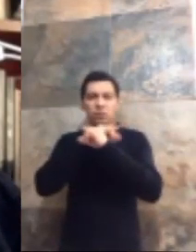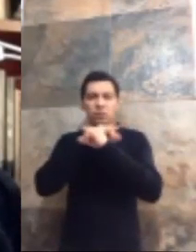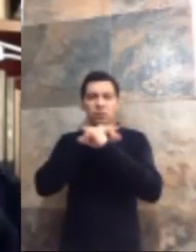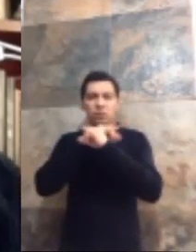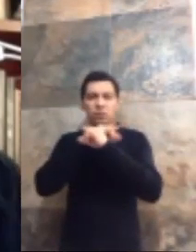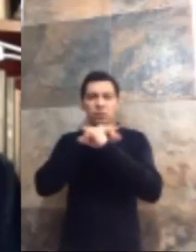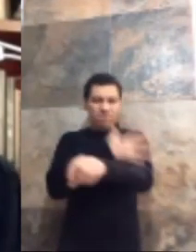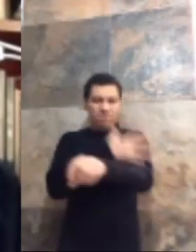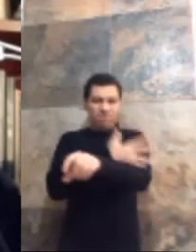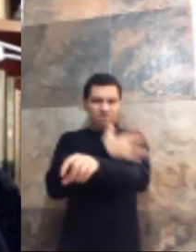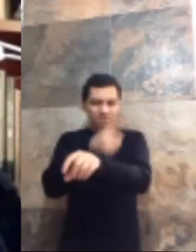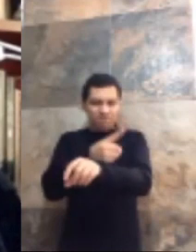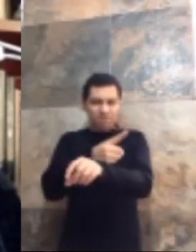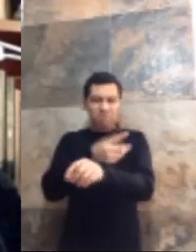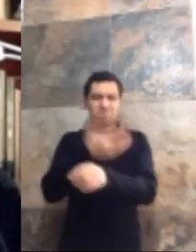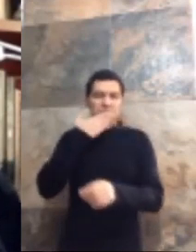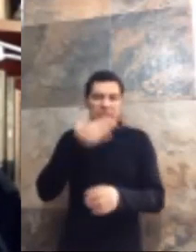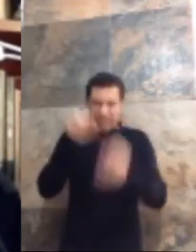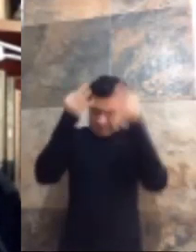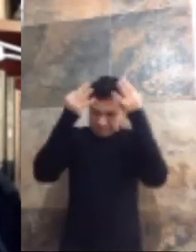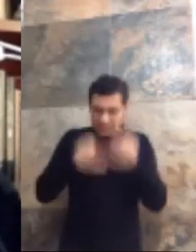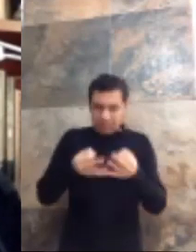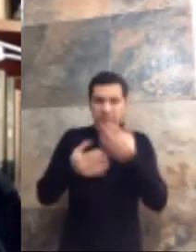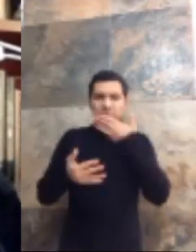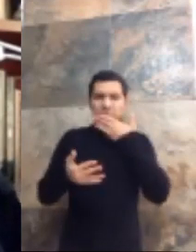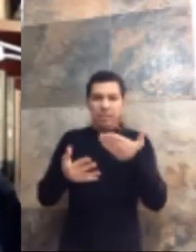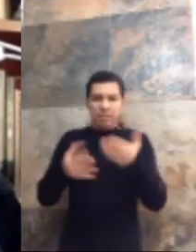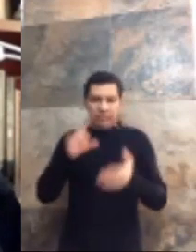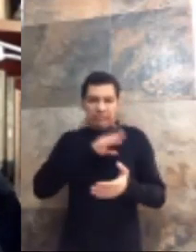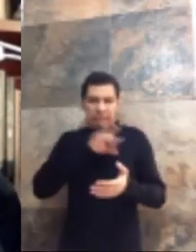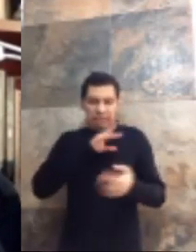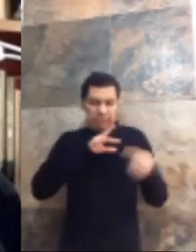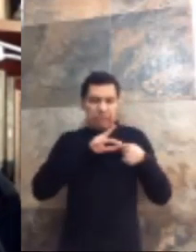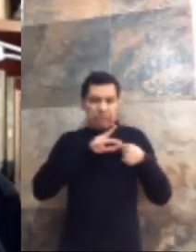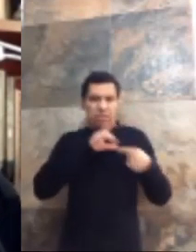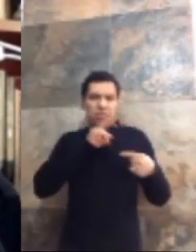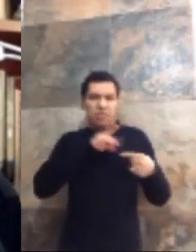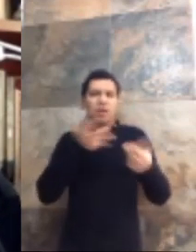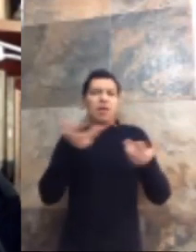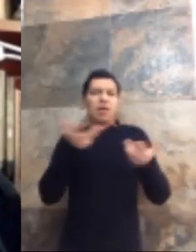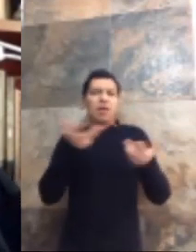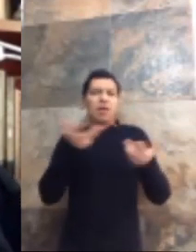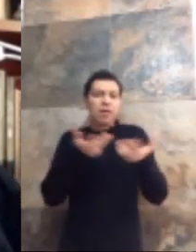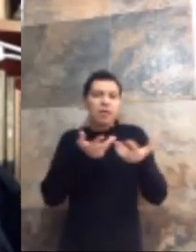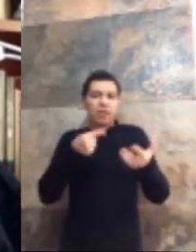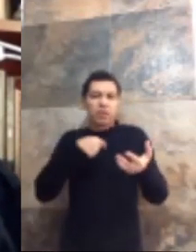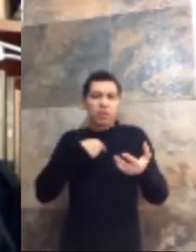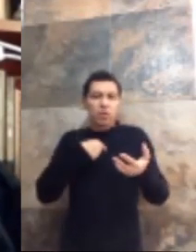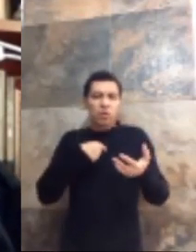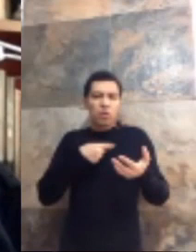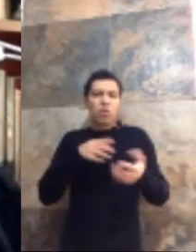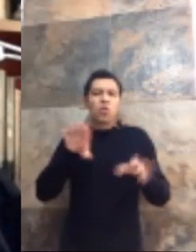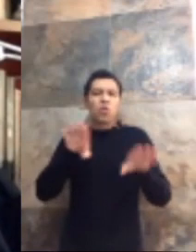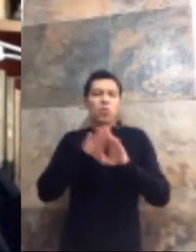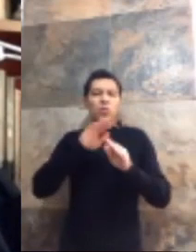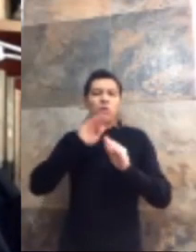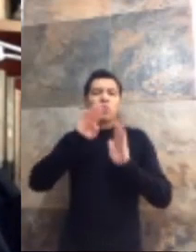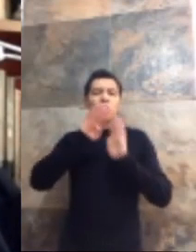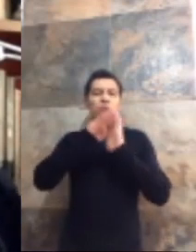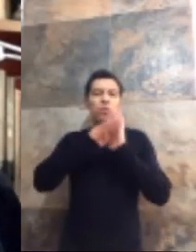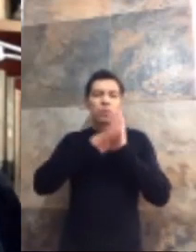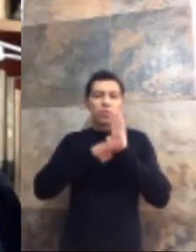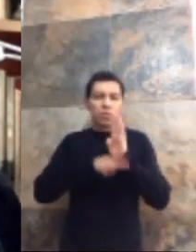no llevar nuestros miedos, que como bien señalaste en un momento dado, esta reacción